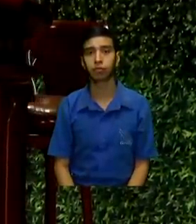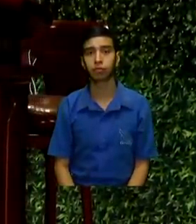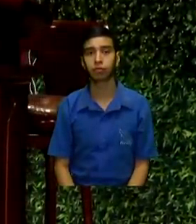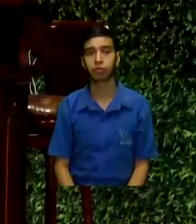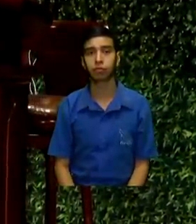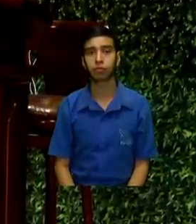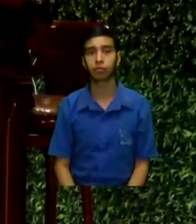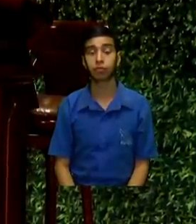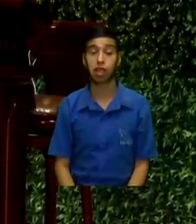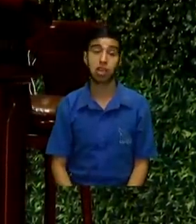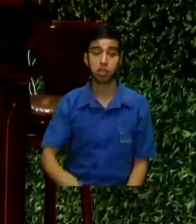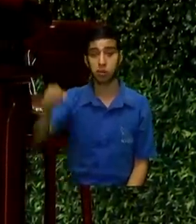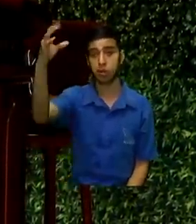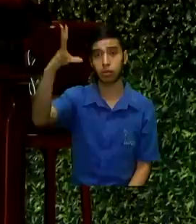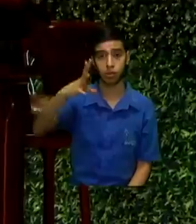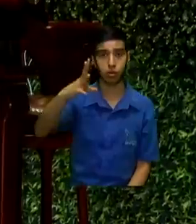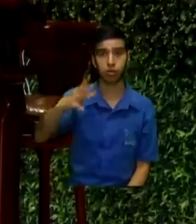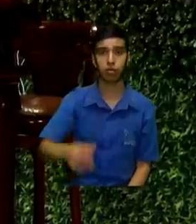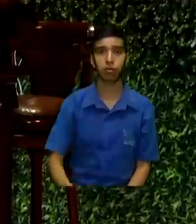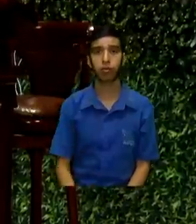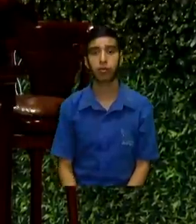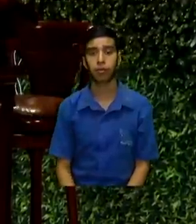Es una bendición.